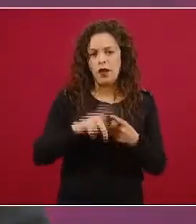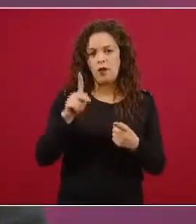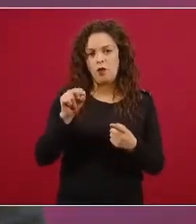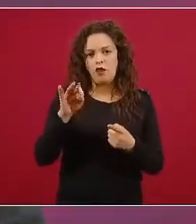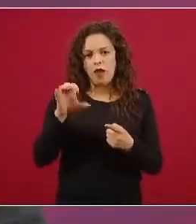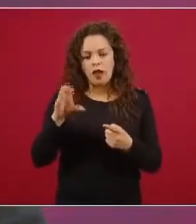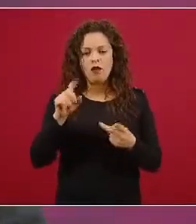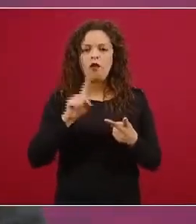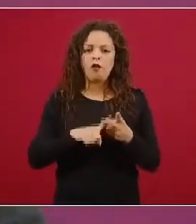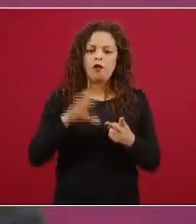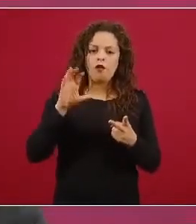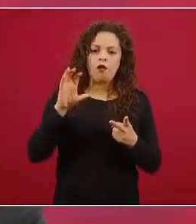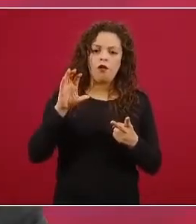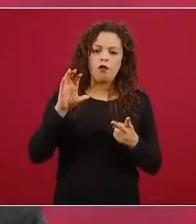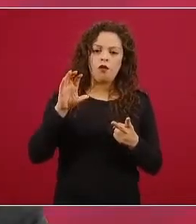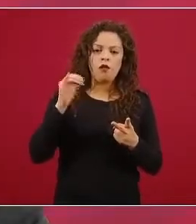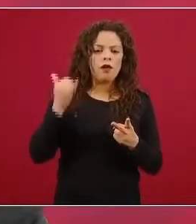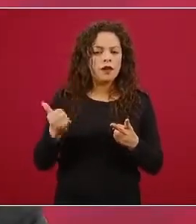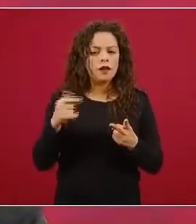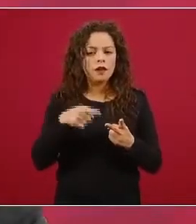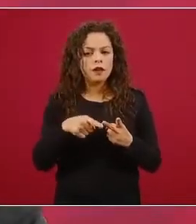en